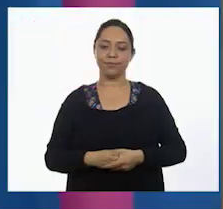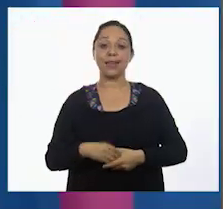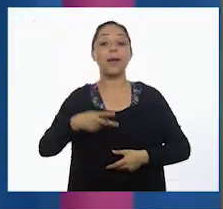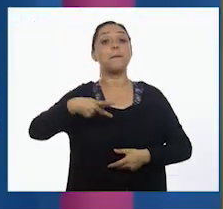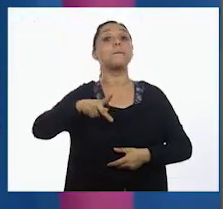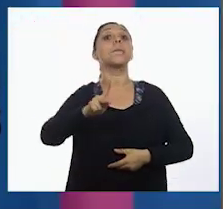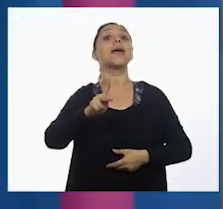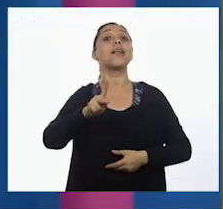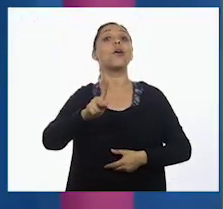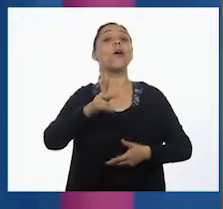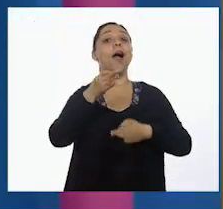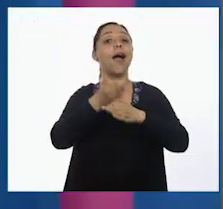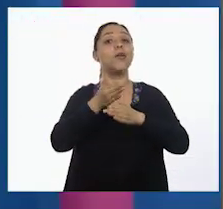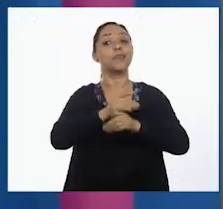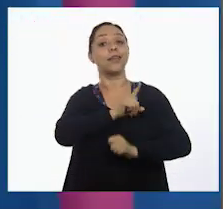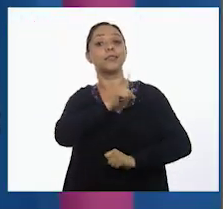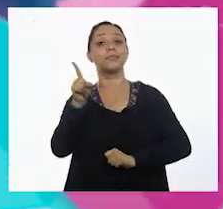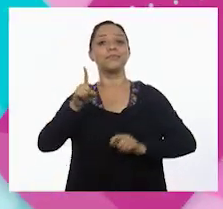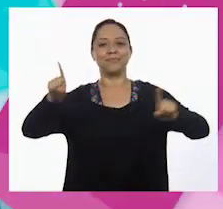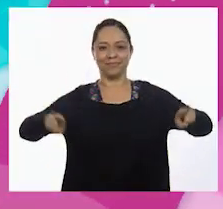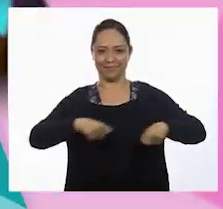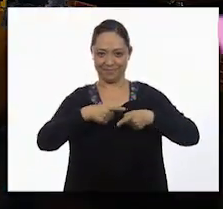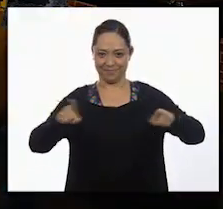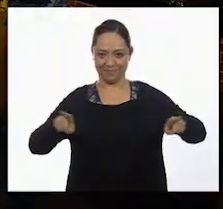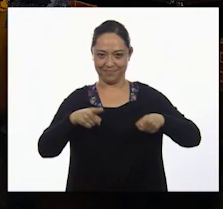Pero antes vamos a una cápsula musical.